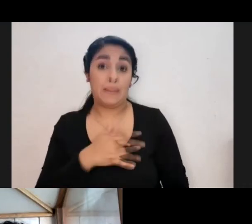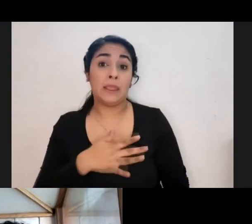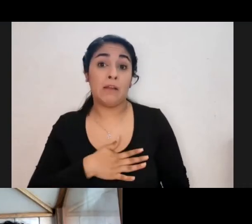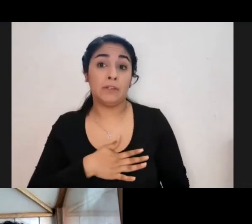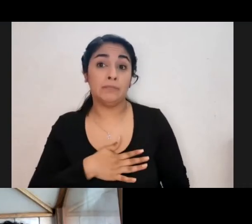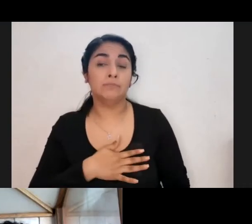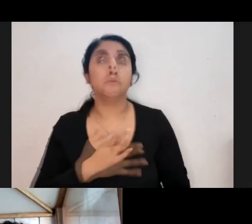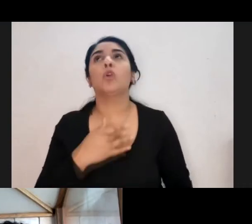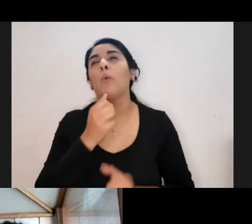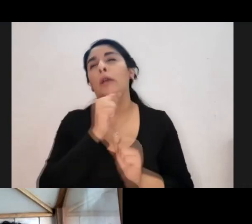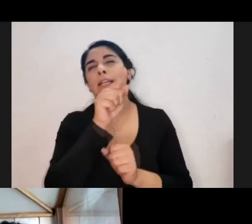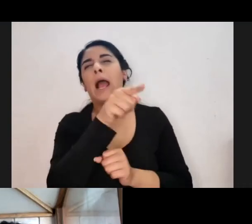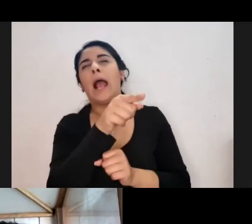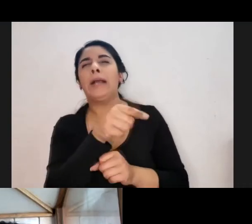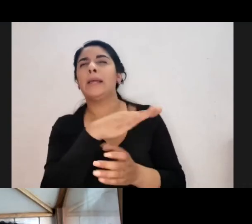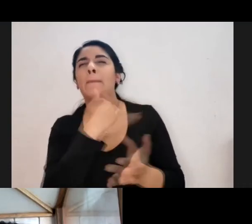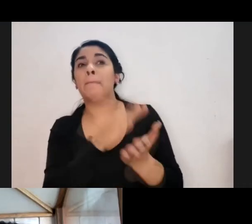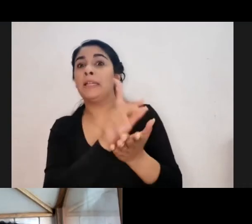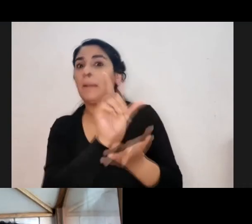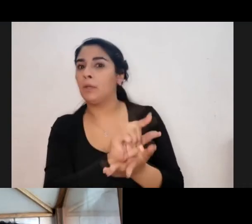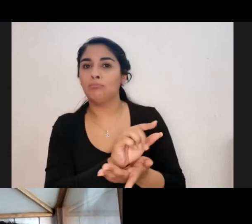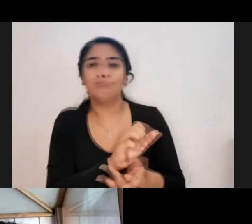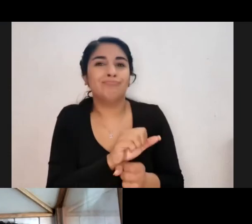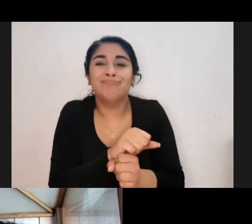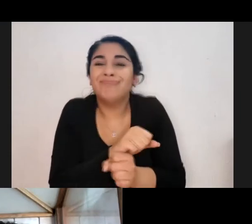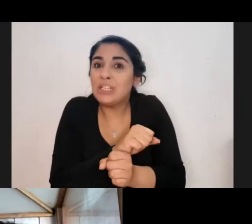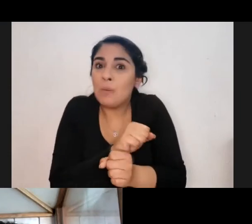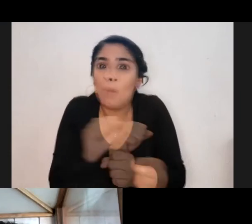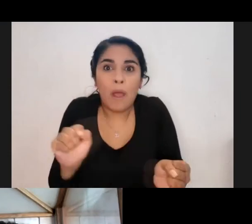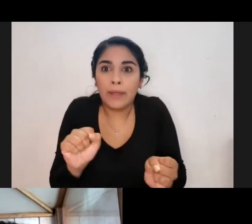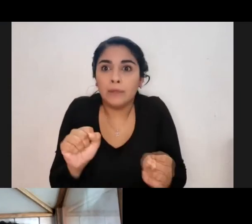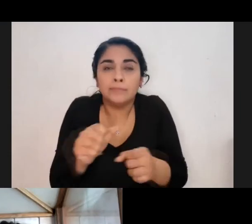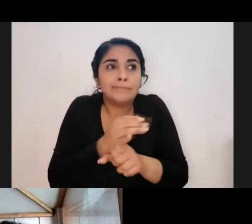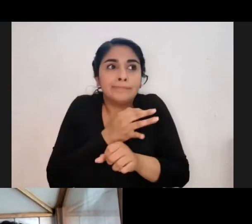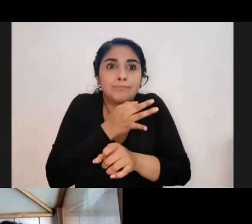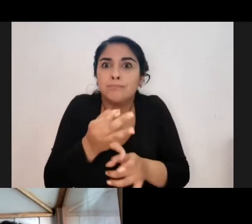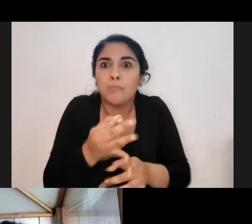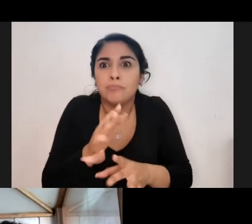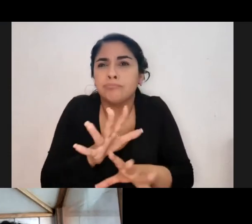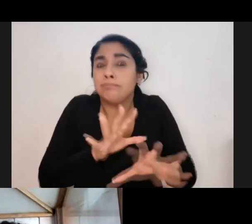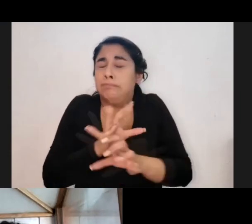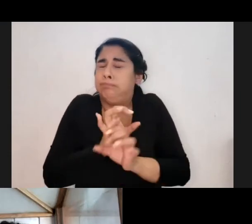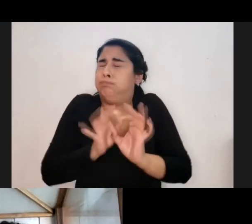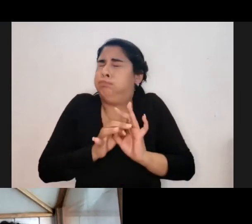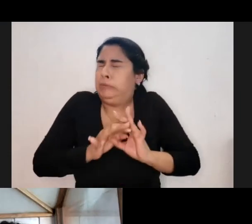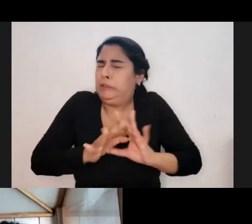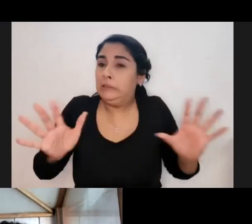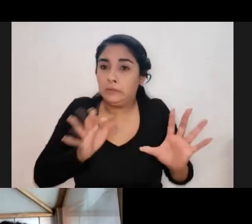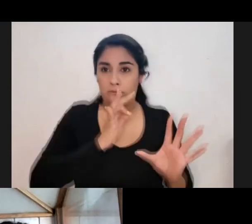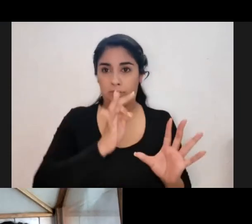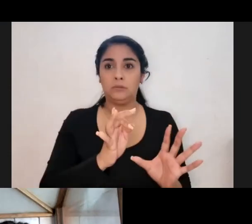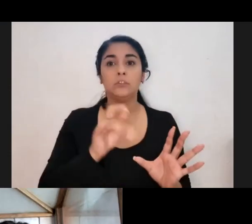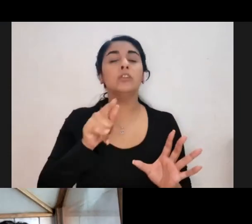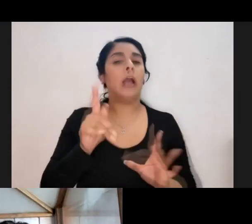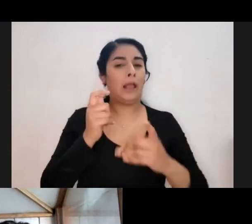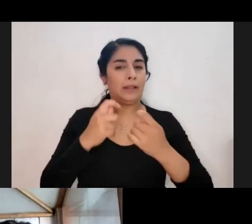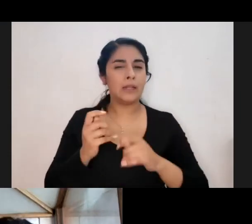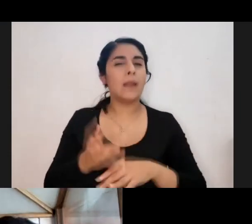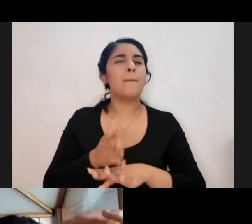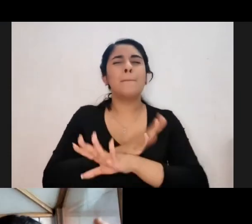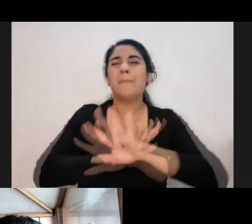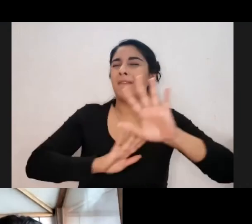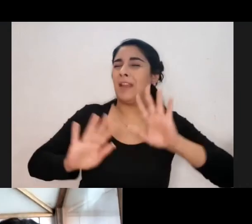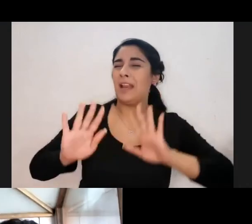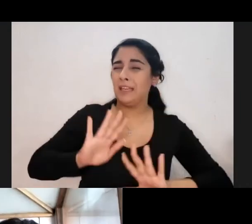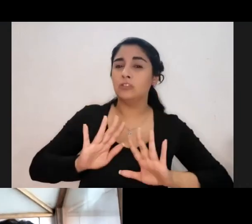mata menos. No, en realidad no se puede, es aberrante decir una cosa así, ¿cierto? Nosotros lo que tenemos que tratar es prevenir todo tipo de